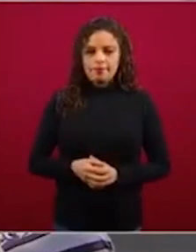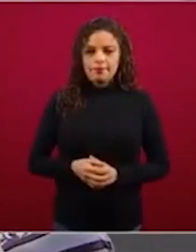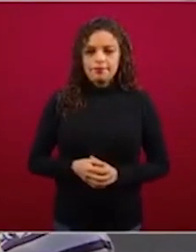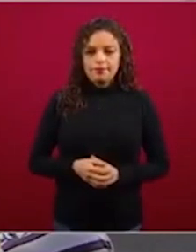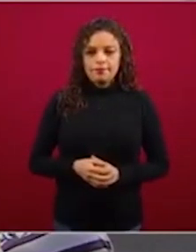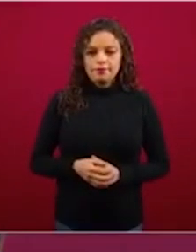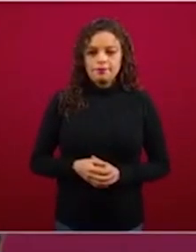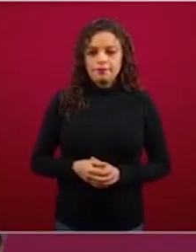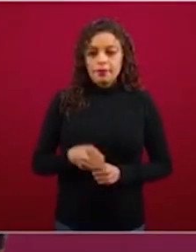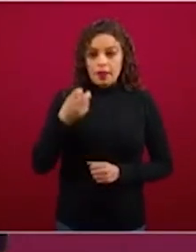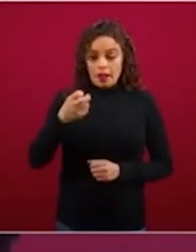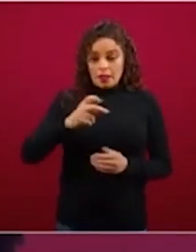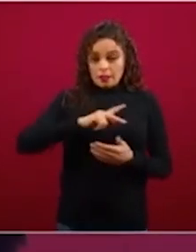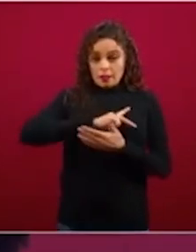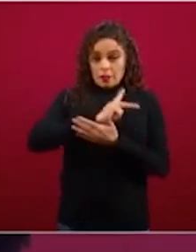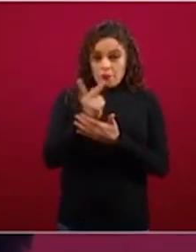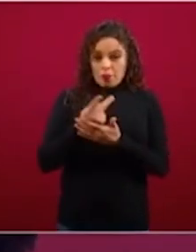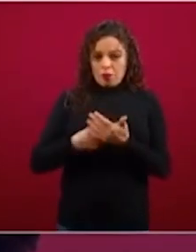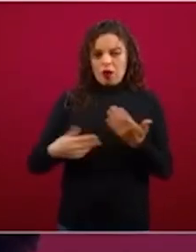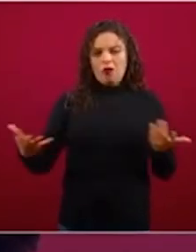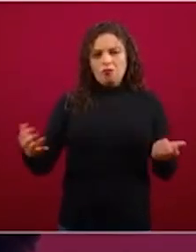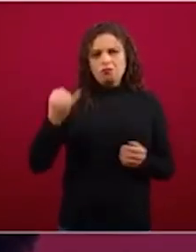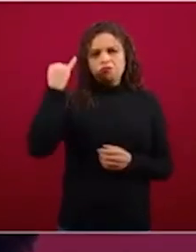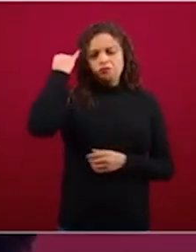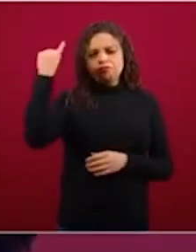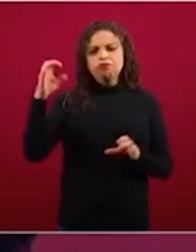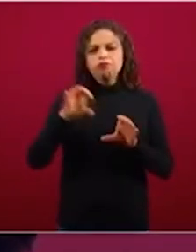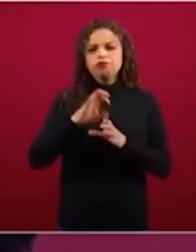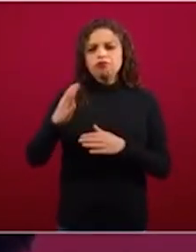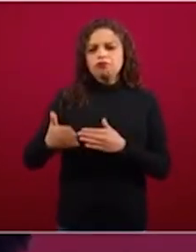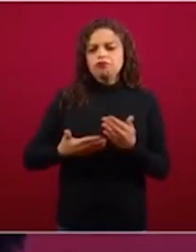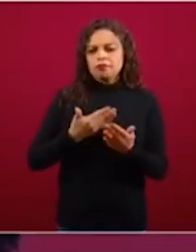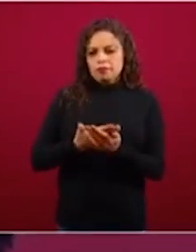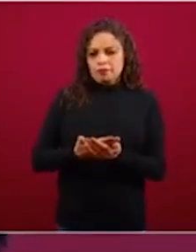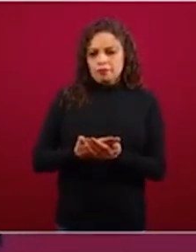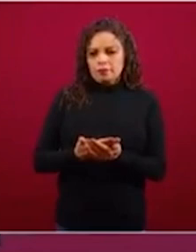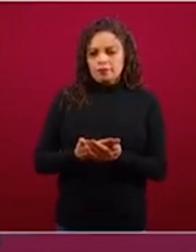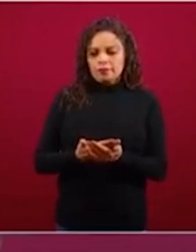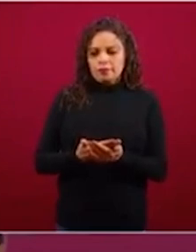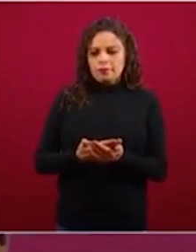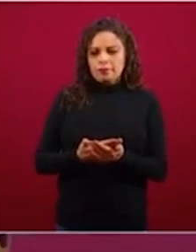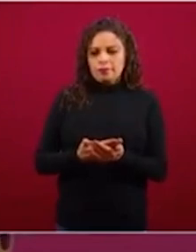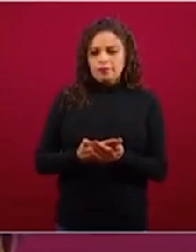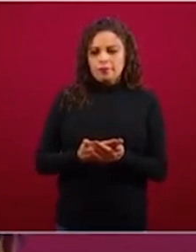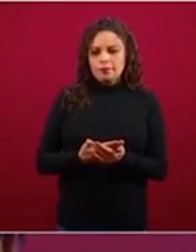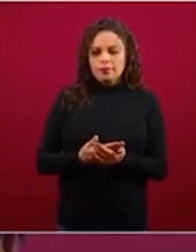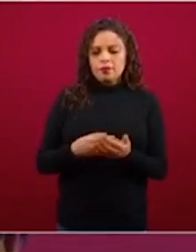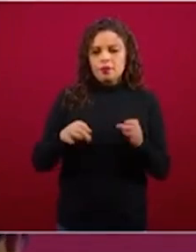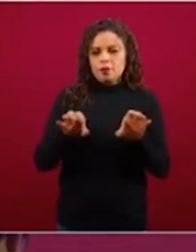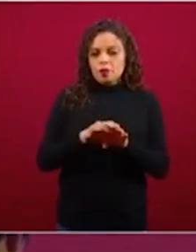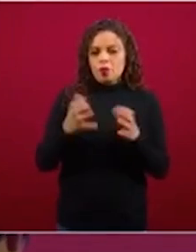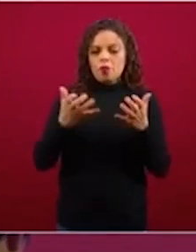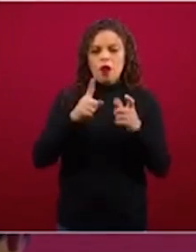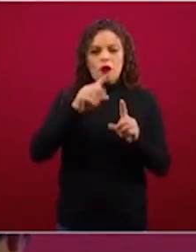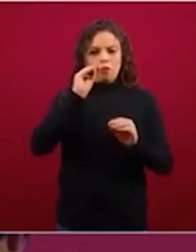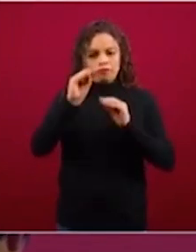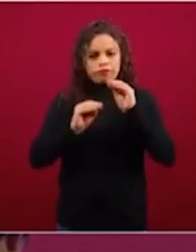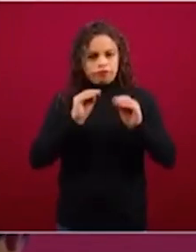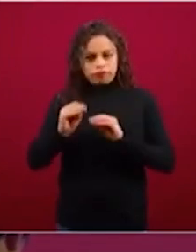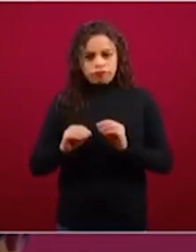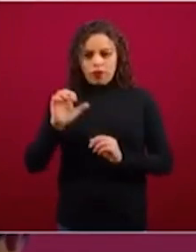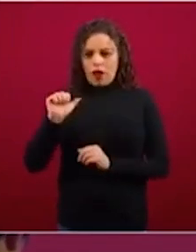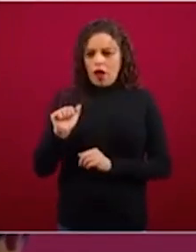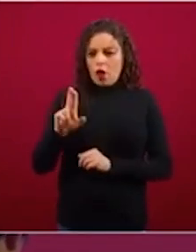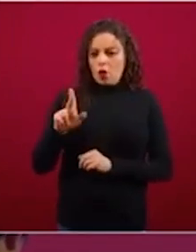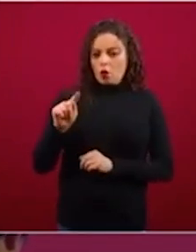hemos diseñado un sistema regional de autoconstrucción de vivienda. ¿Qué significa esto? Es